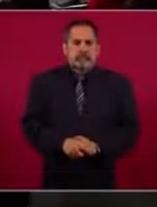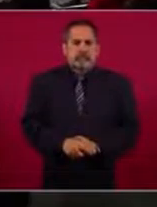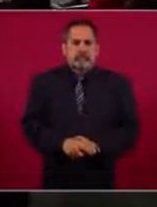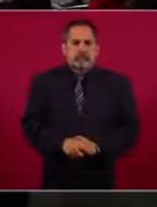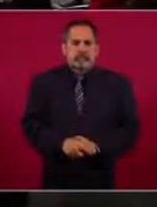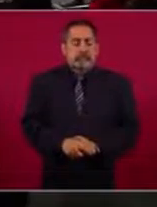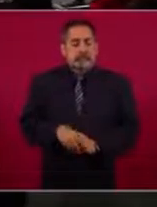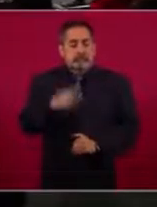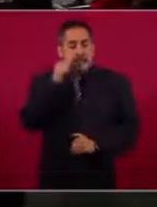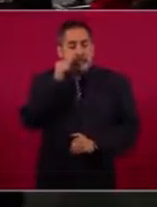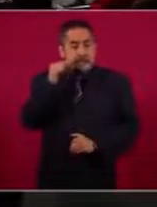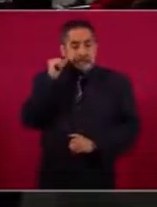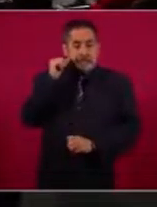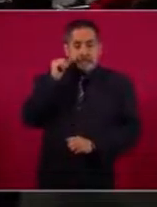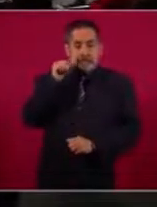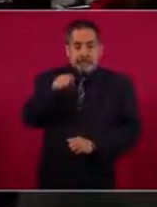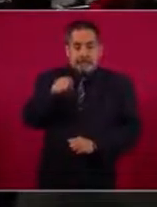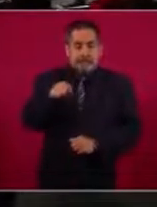ayer.